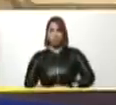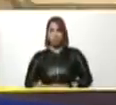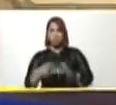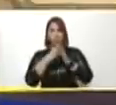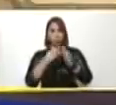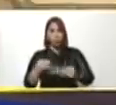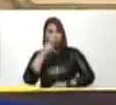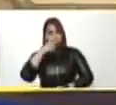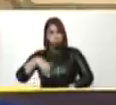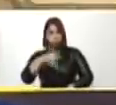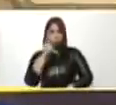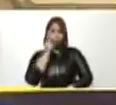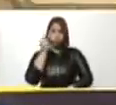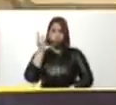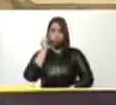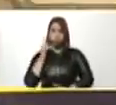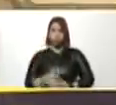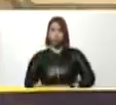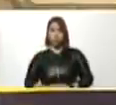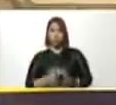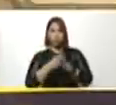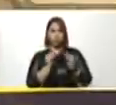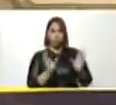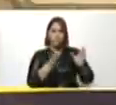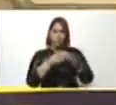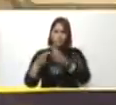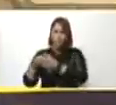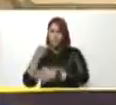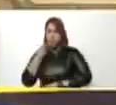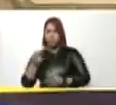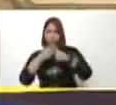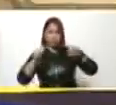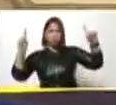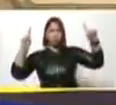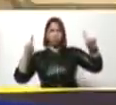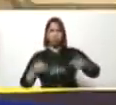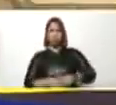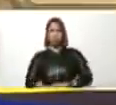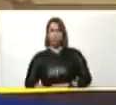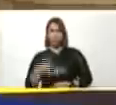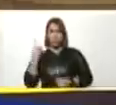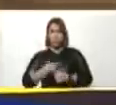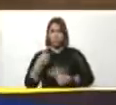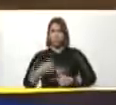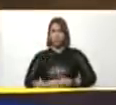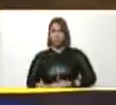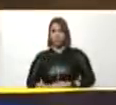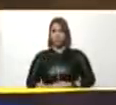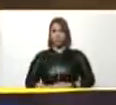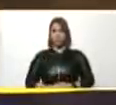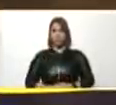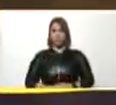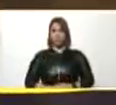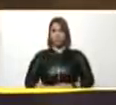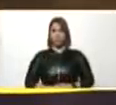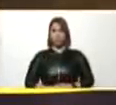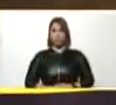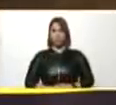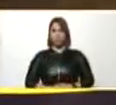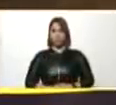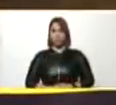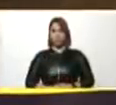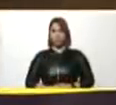todas las venezolanas, de todas las corrientes políticas, como debe ser. Y este